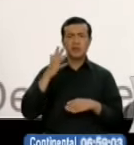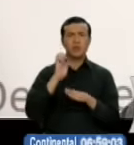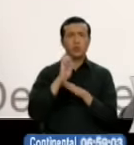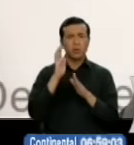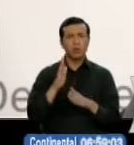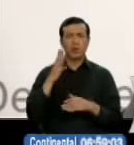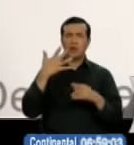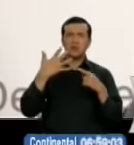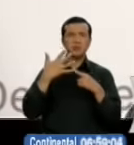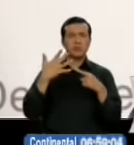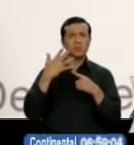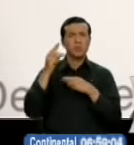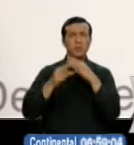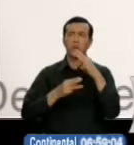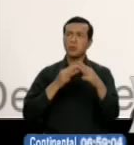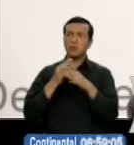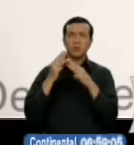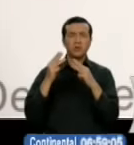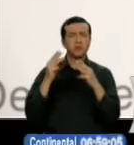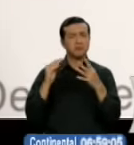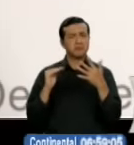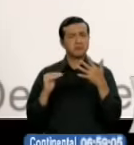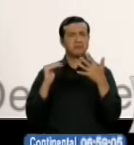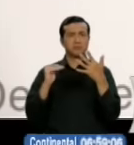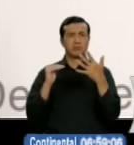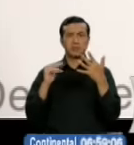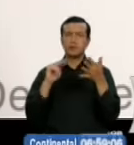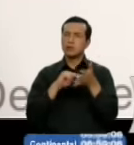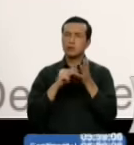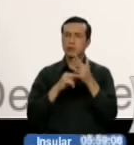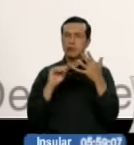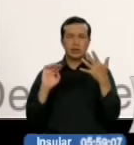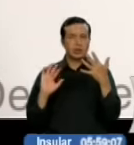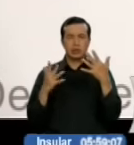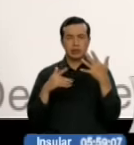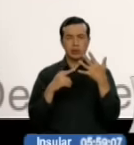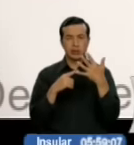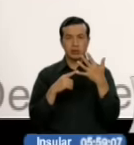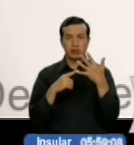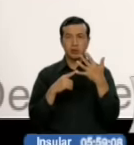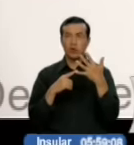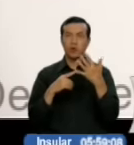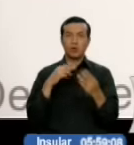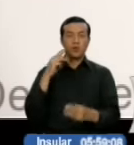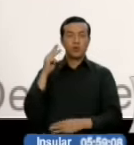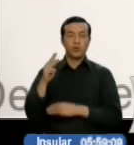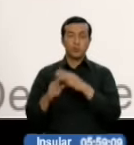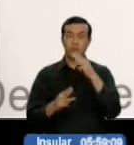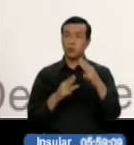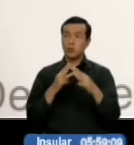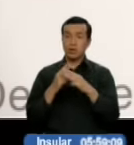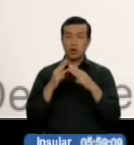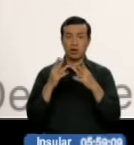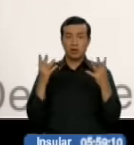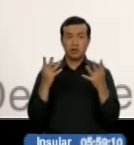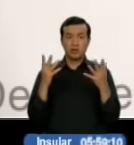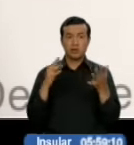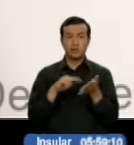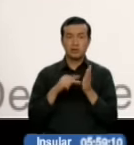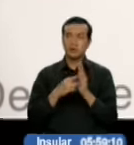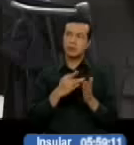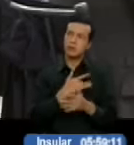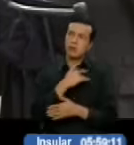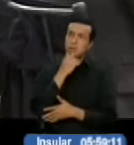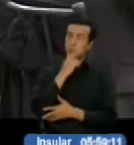mejor deportista a nivel mundial. Si estamos hablando de este ranking quinto en el mundo, pues nos llena de